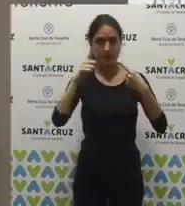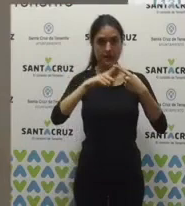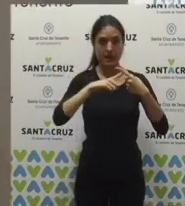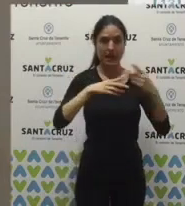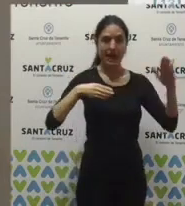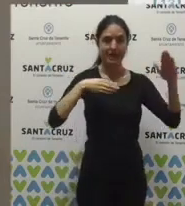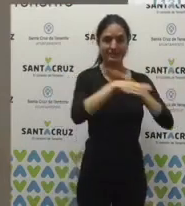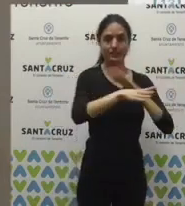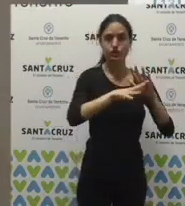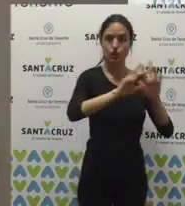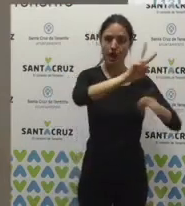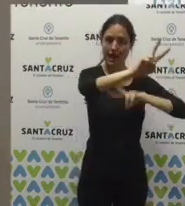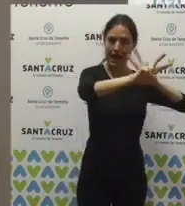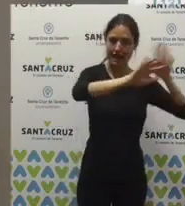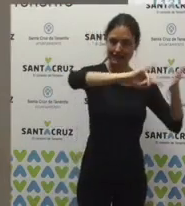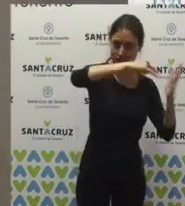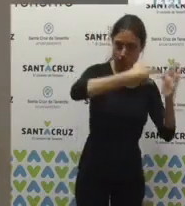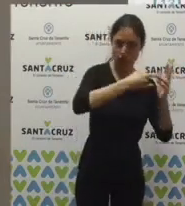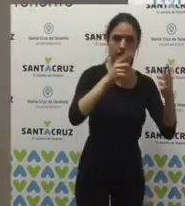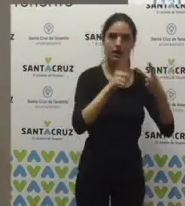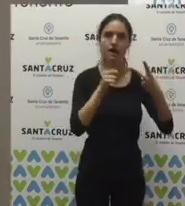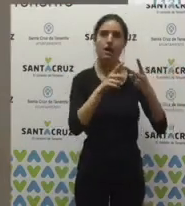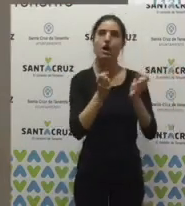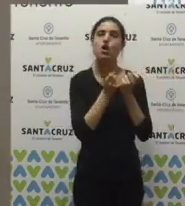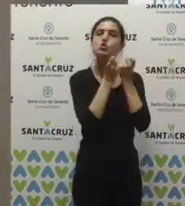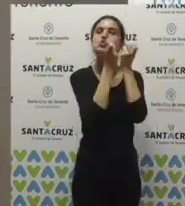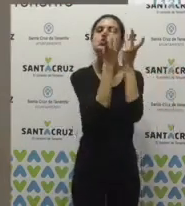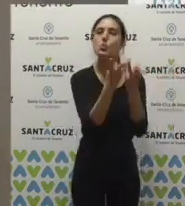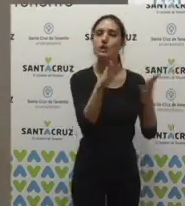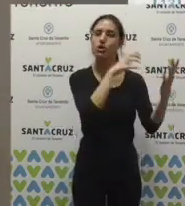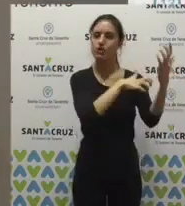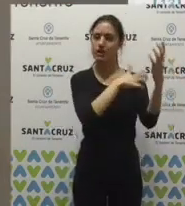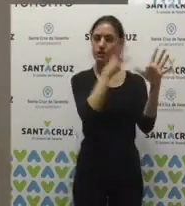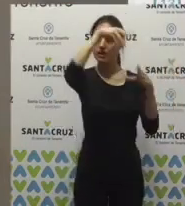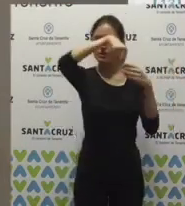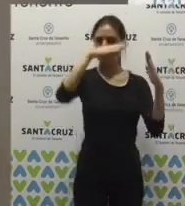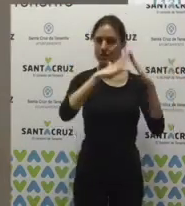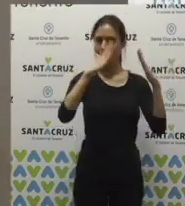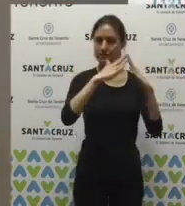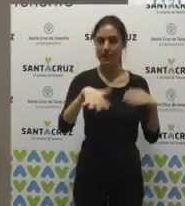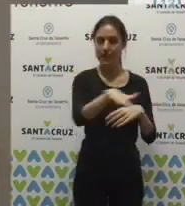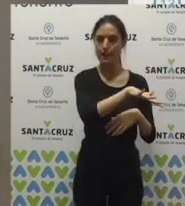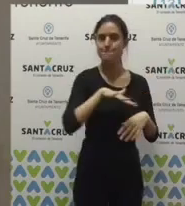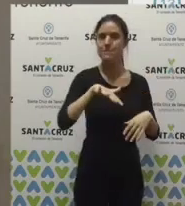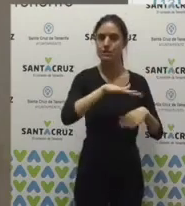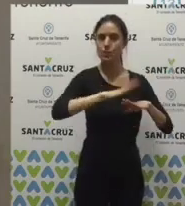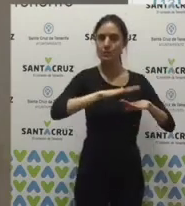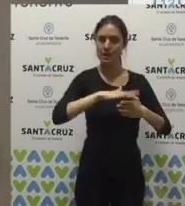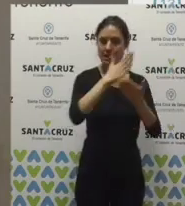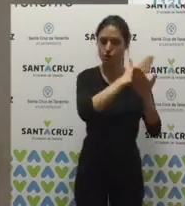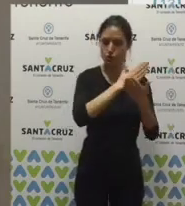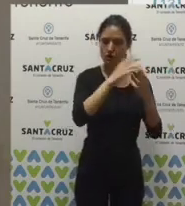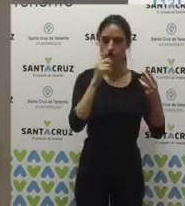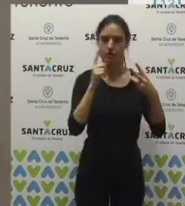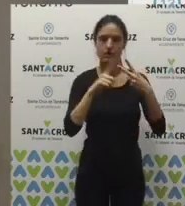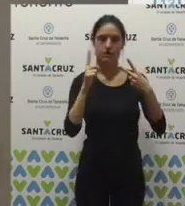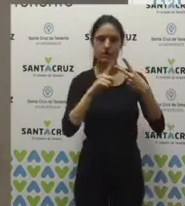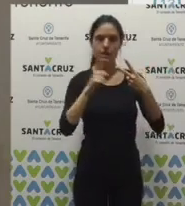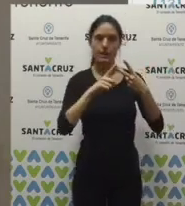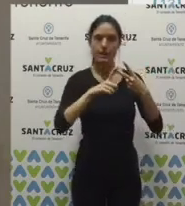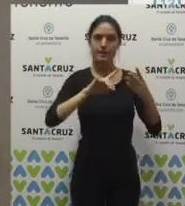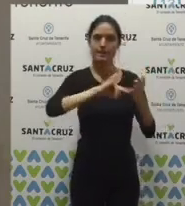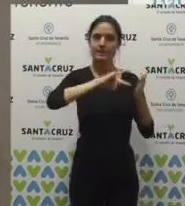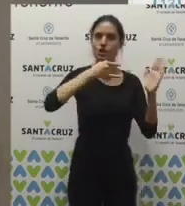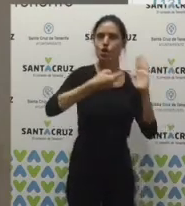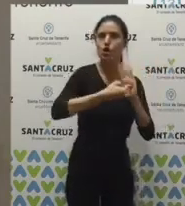número de ordenadores en casa conexión a internet y espacio físico propio para estudiar la brecha de uso de la tecnología qué usos y qué